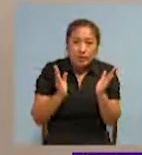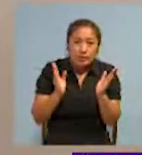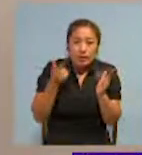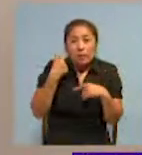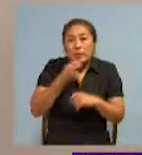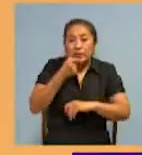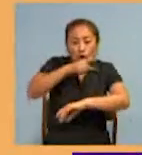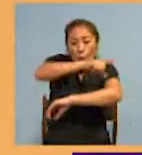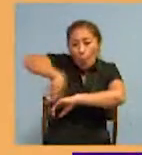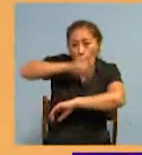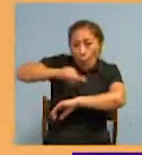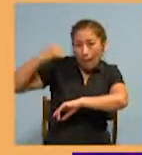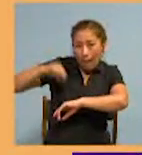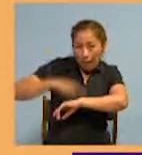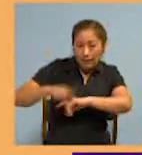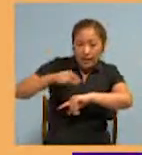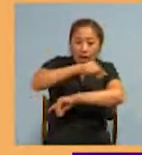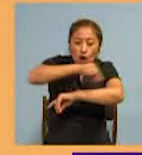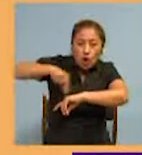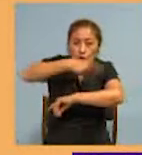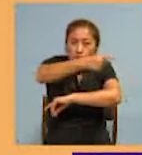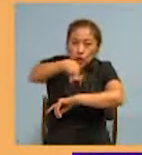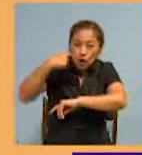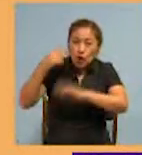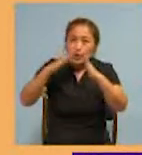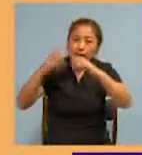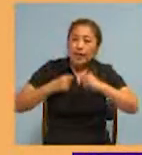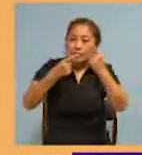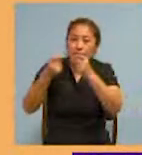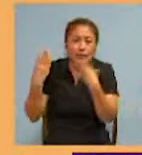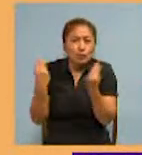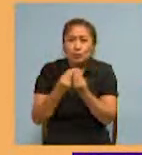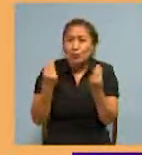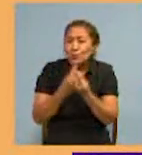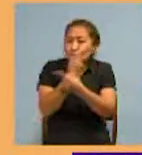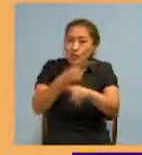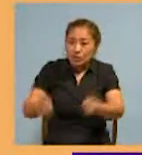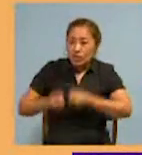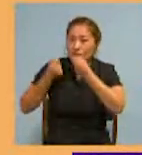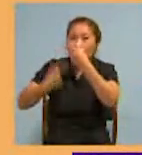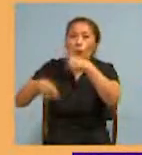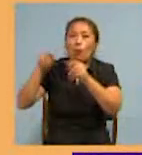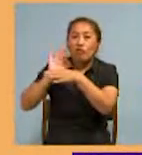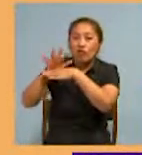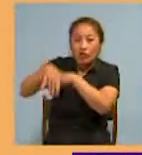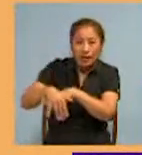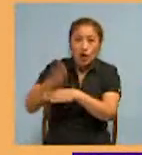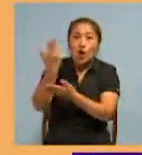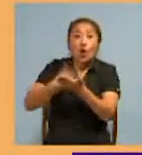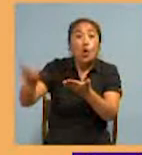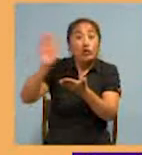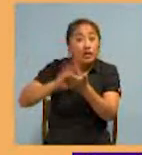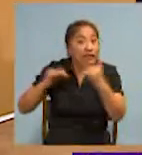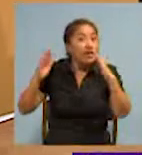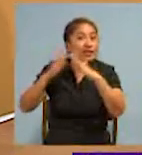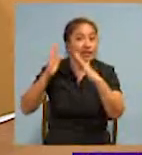se ven como son el tema de las cloacas con esta entrega de vivienda hemos reconstruido viviendas